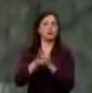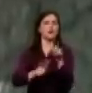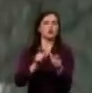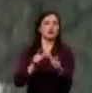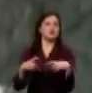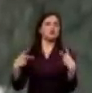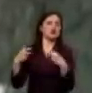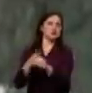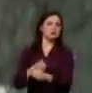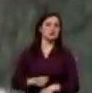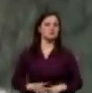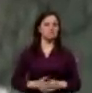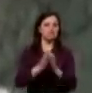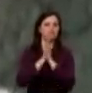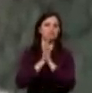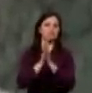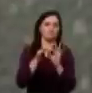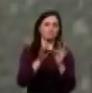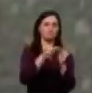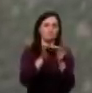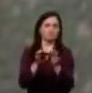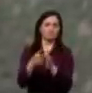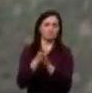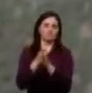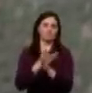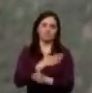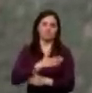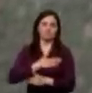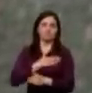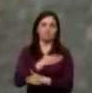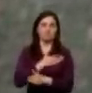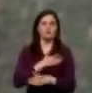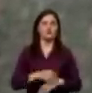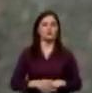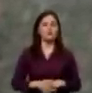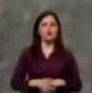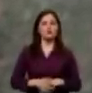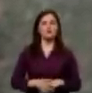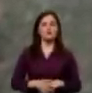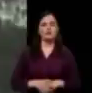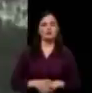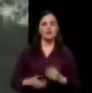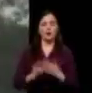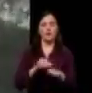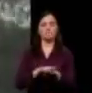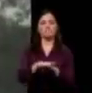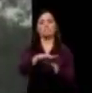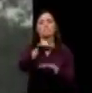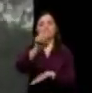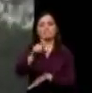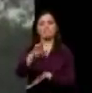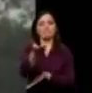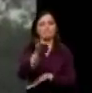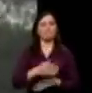los habitantes, que solicitan se arregle de forma definitiva con la implementación de una nueva capa asfáltica.